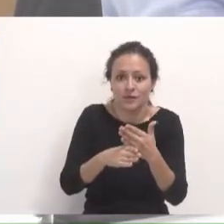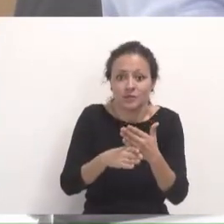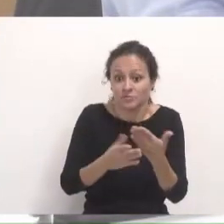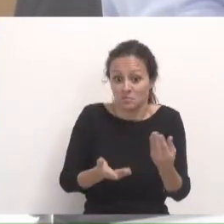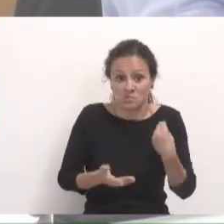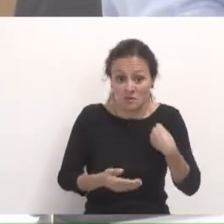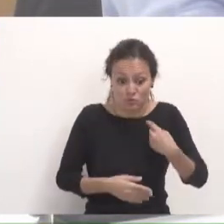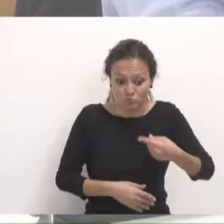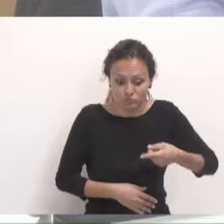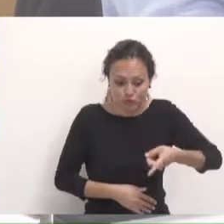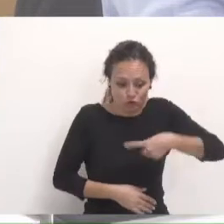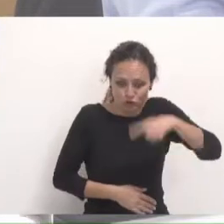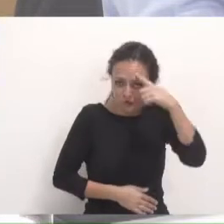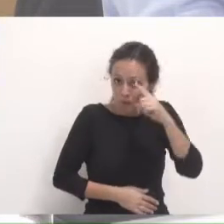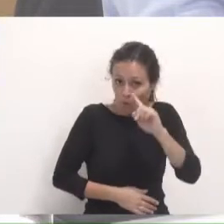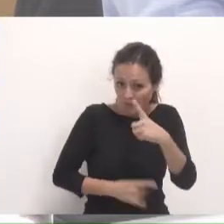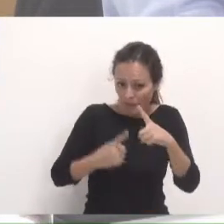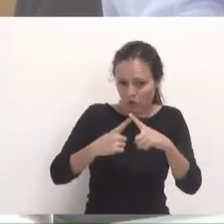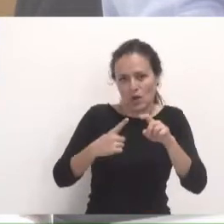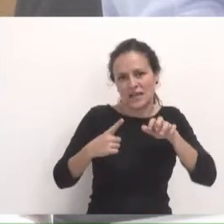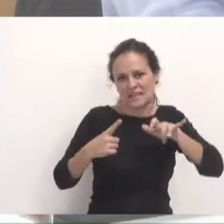pues insectos,